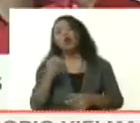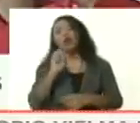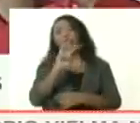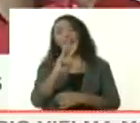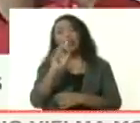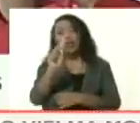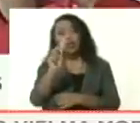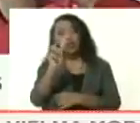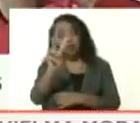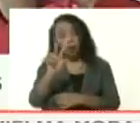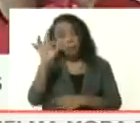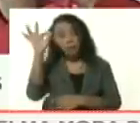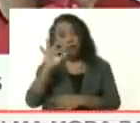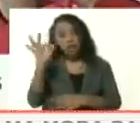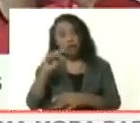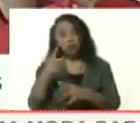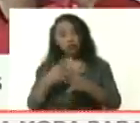legitimidad